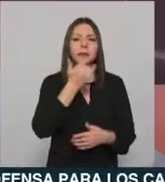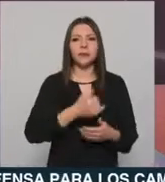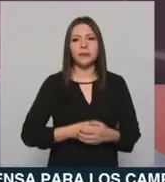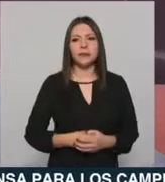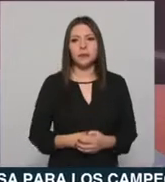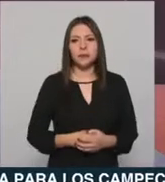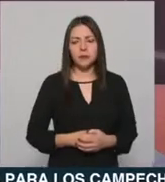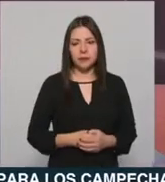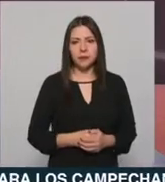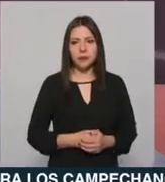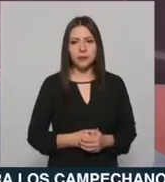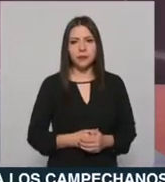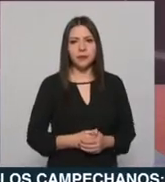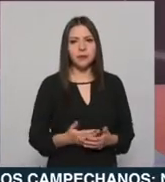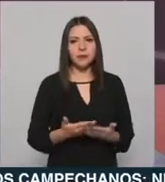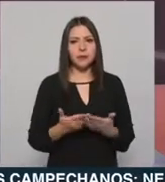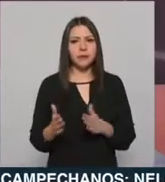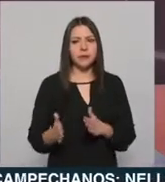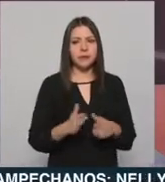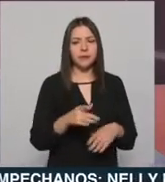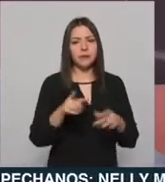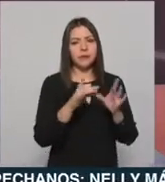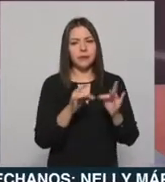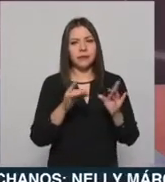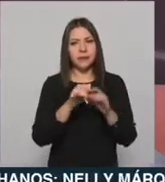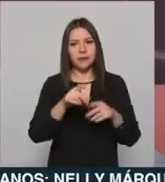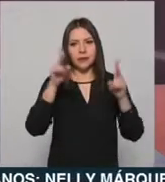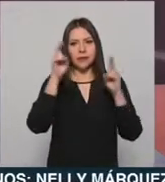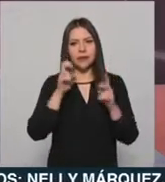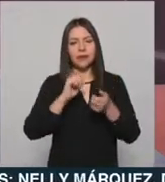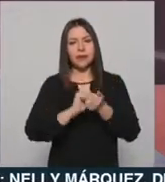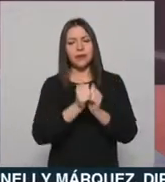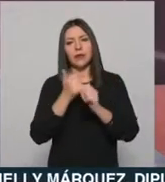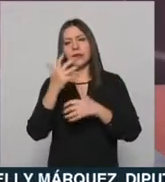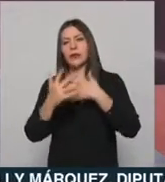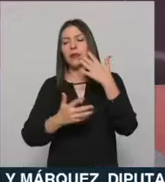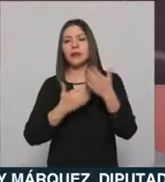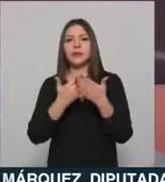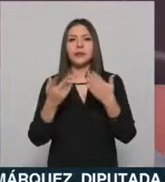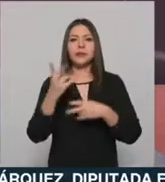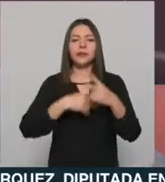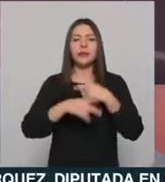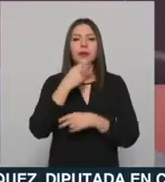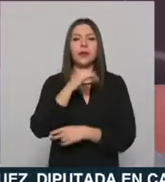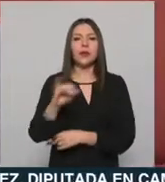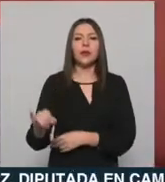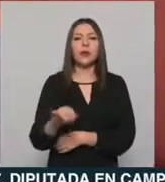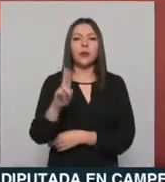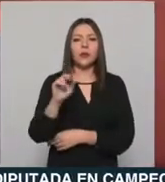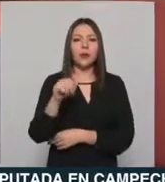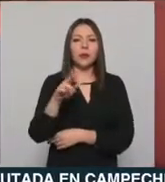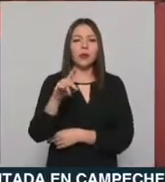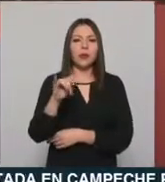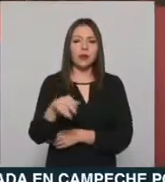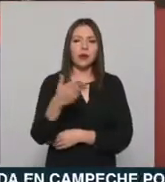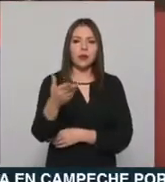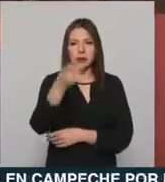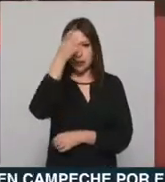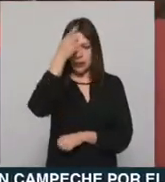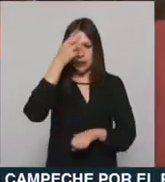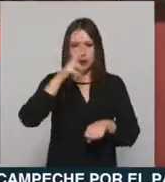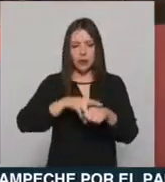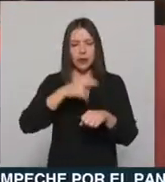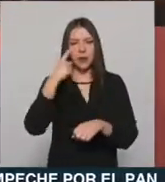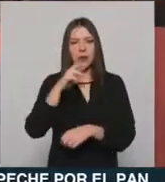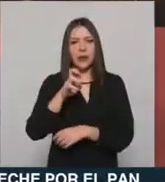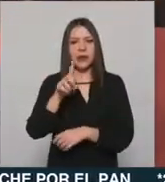Bueno, y para platicar sobre este tema que se convirtió ya en un asunto polémico, hoy nos acompaña en 21 Noticias Juan Martín Pérez García. Él es director ejecutivo de la Red por los